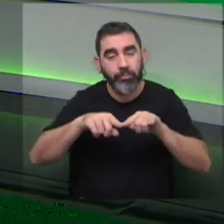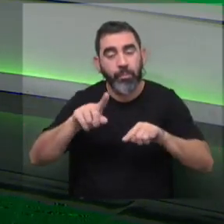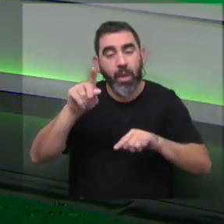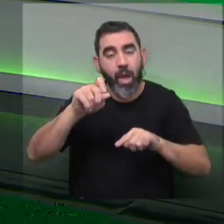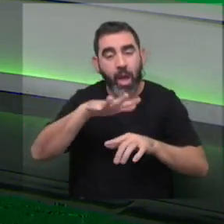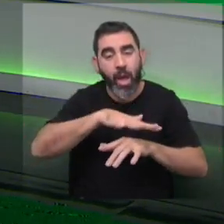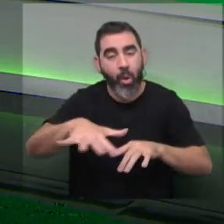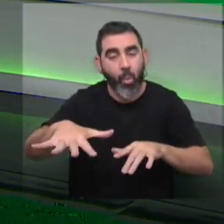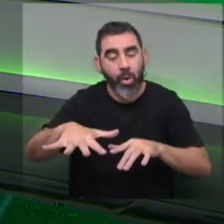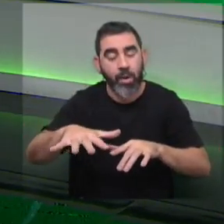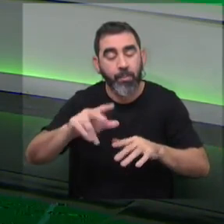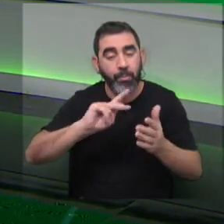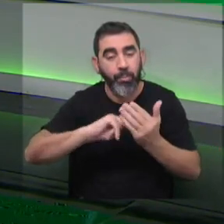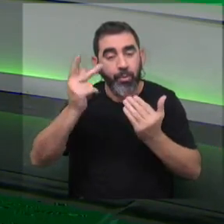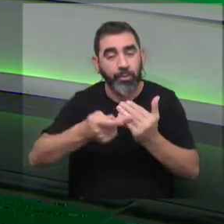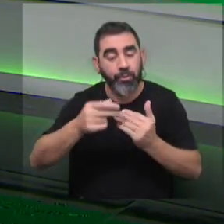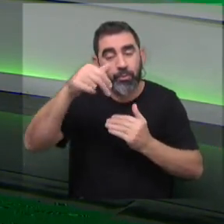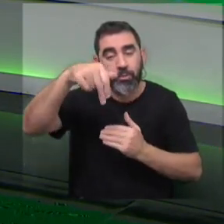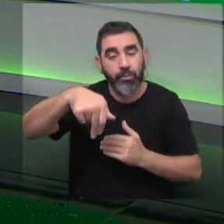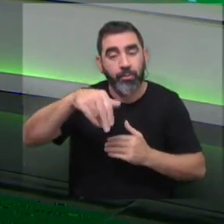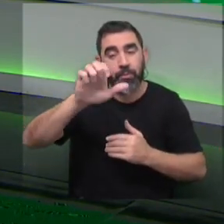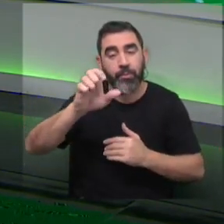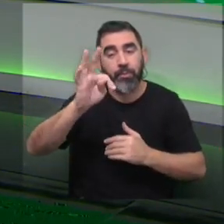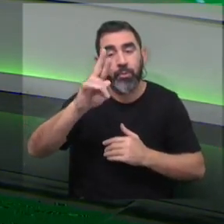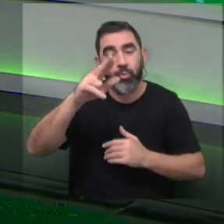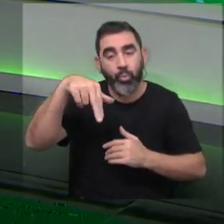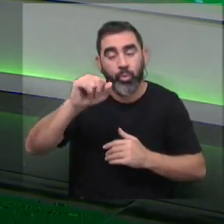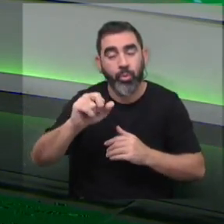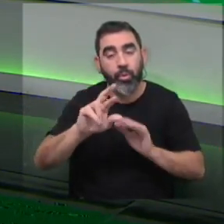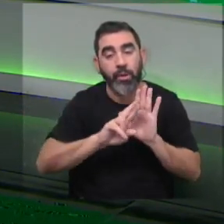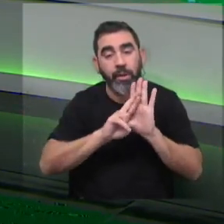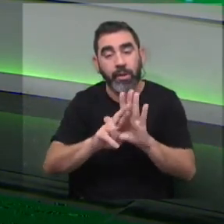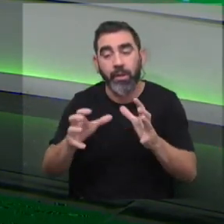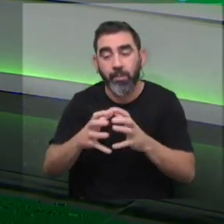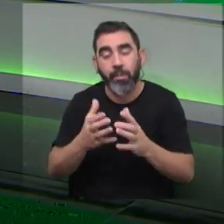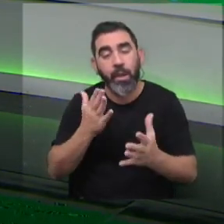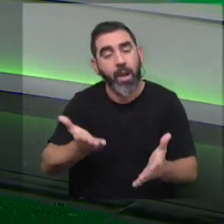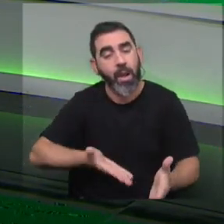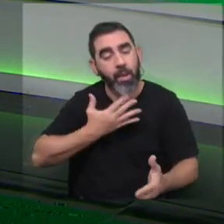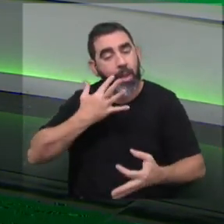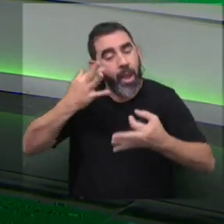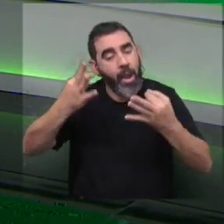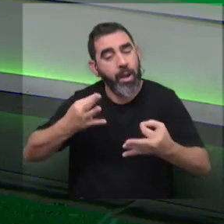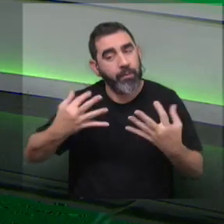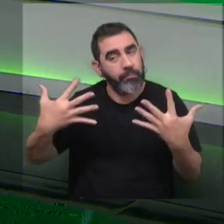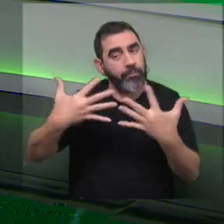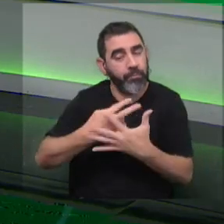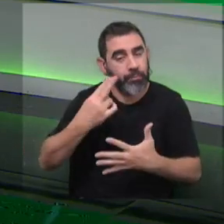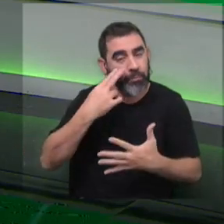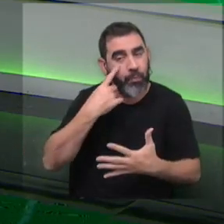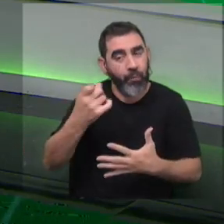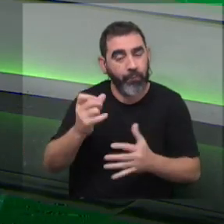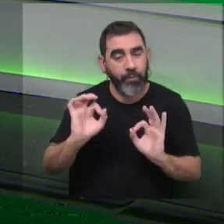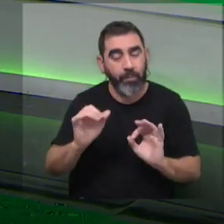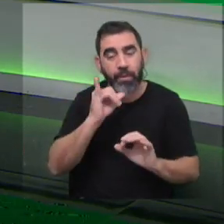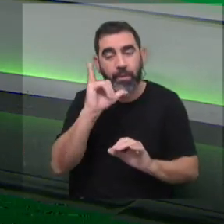el proyecto Neptuno rosina mayo que reclamó representante del movimiento reclamó garantías para evitar la afectación a los productores